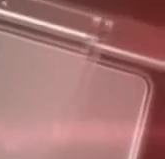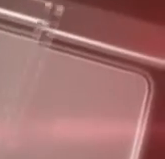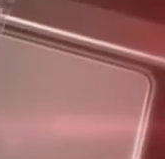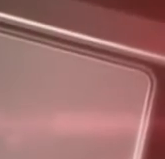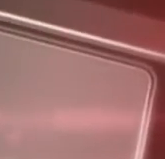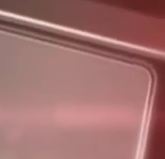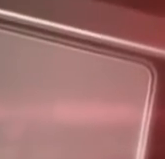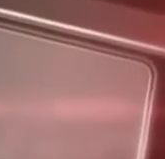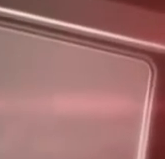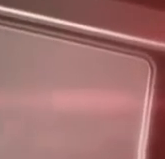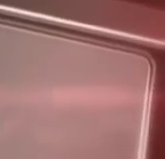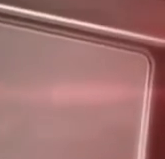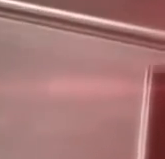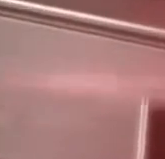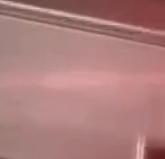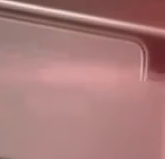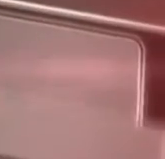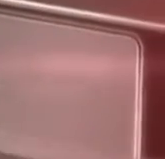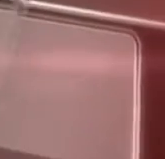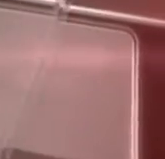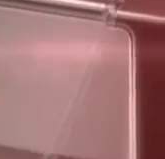Señal Directa.